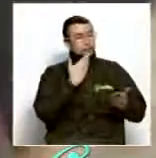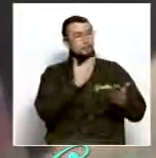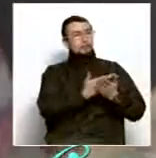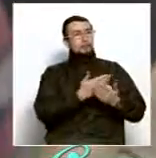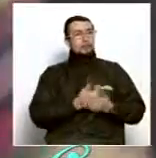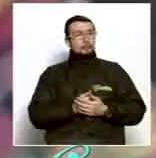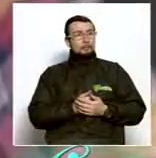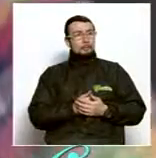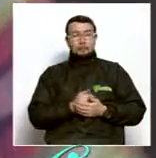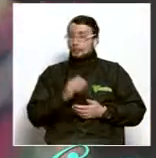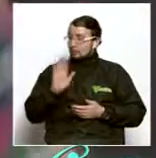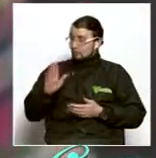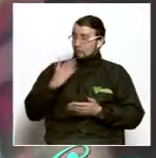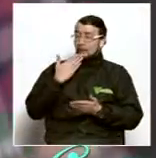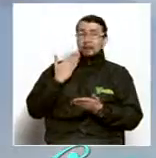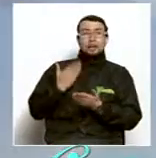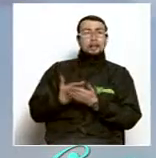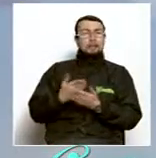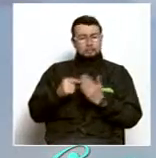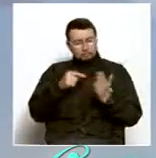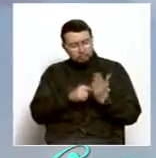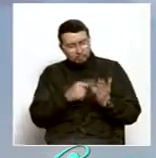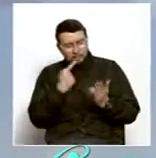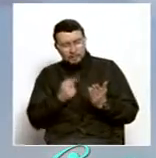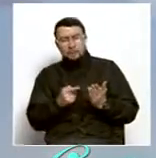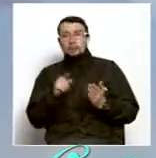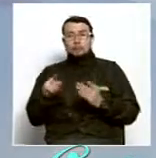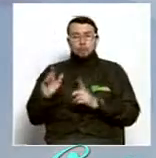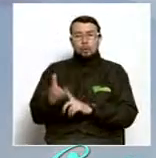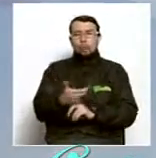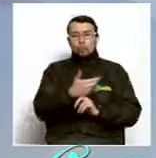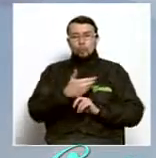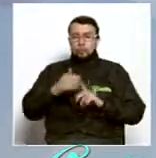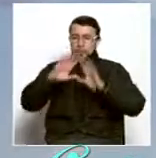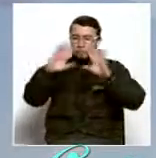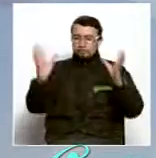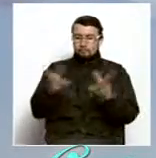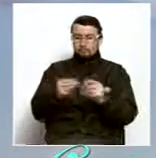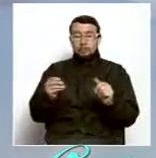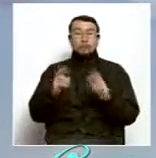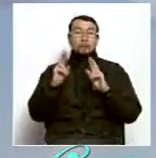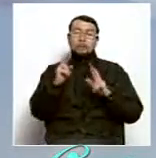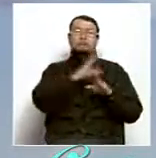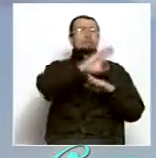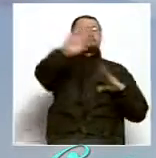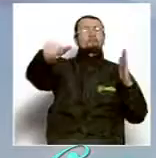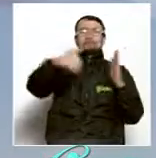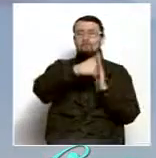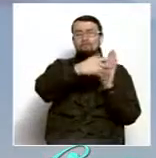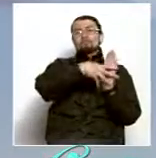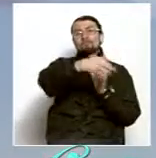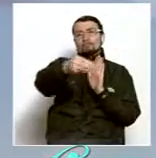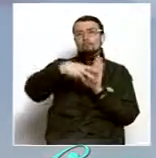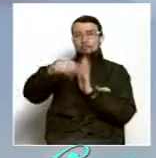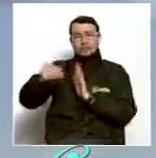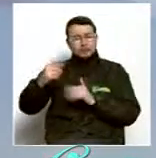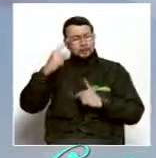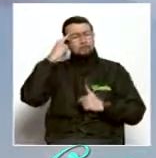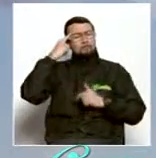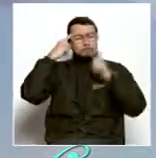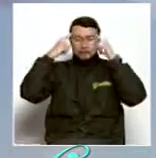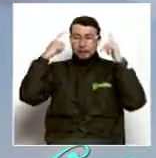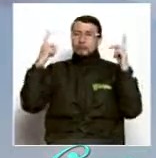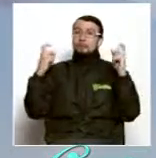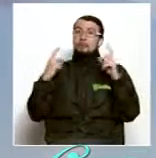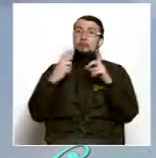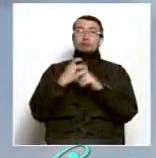Bueno, muchas gracias, y dice acá guardián de la madre tierra, que ojalá esto se haga extensivo a todos ustedes y tengamos la reflexión,